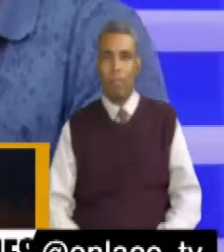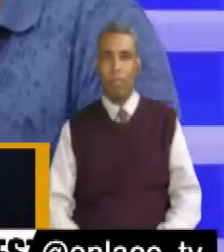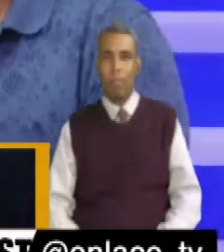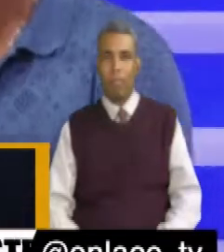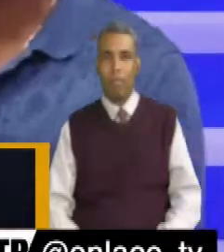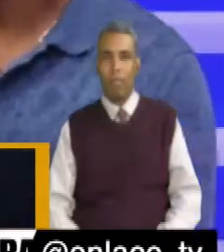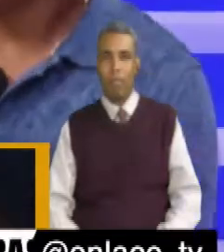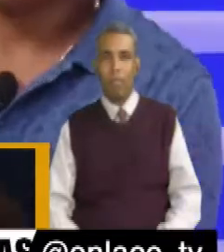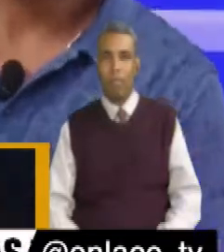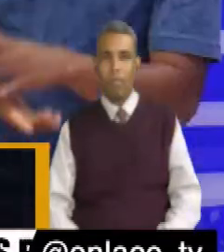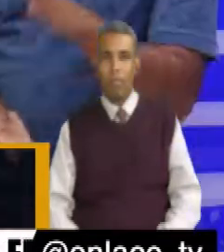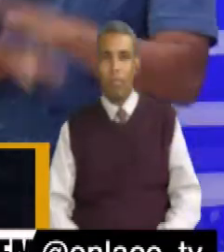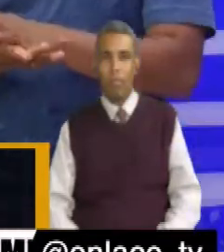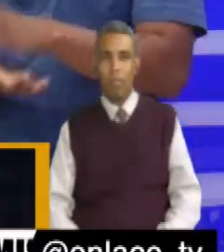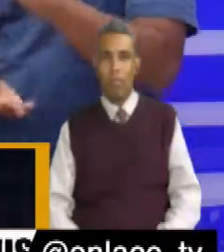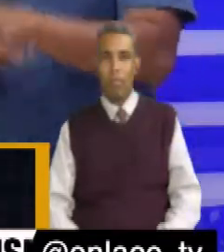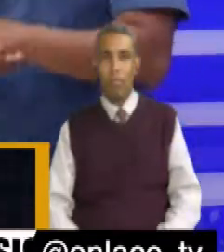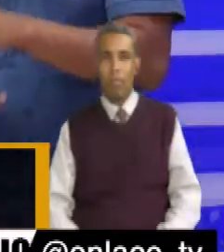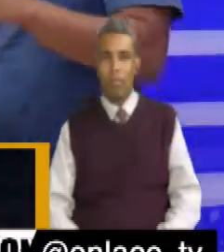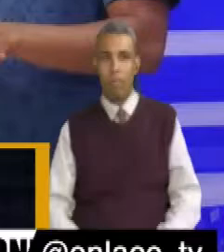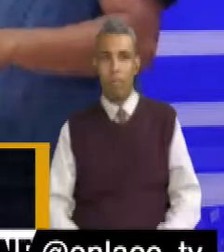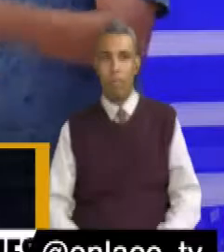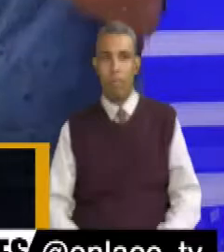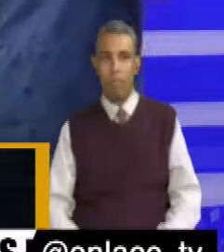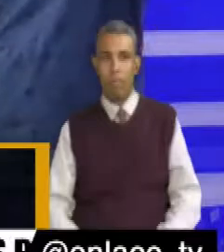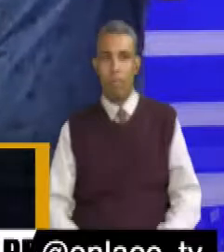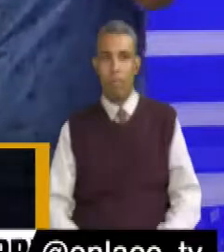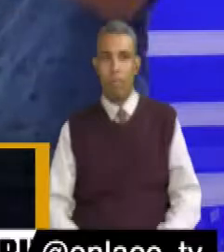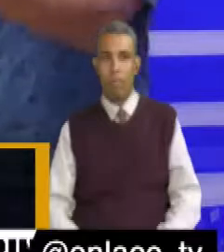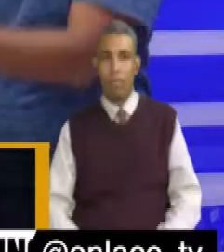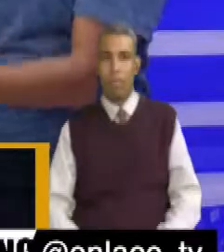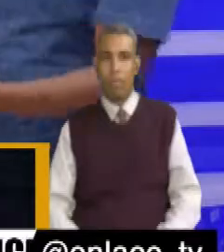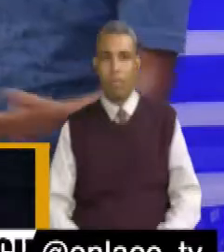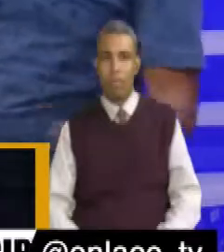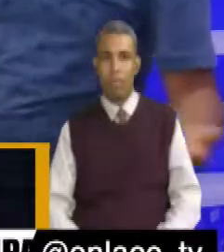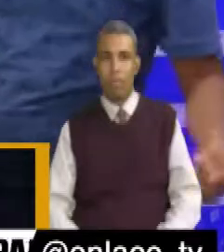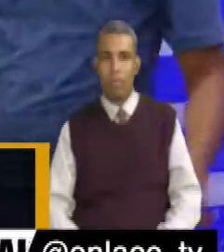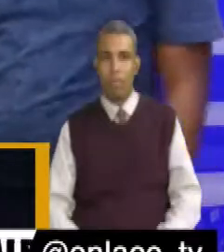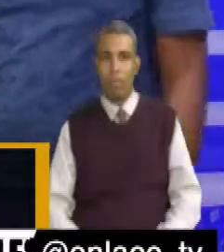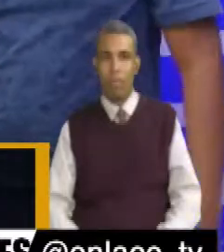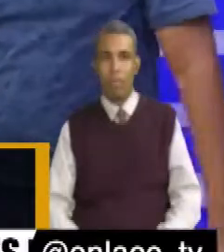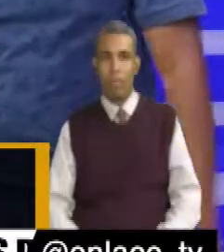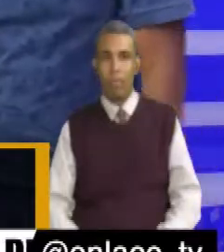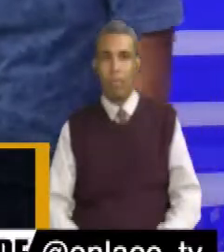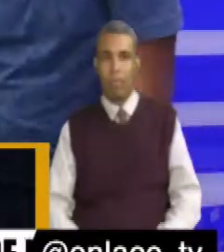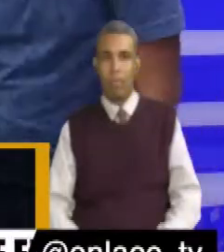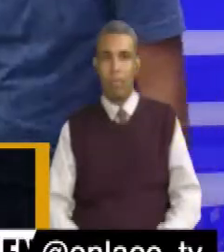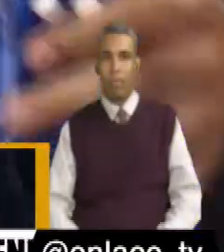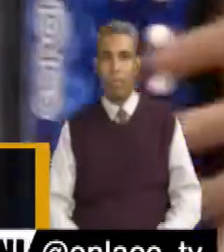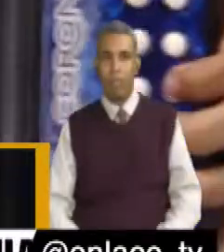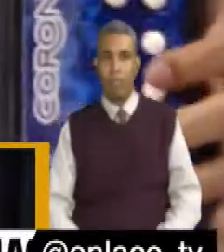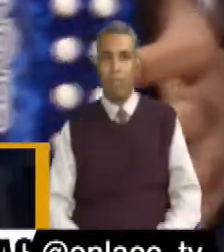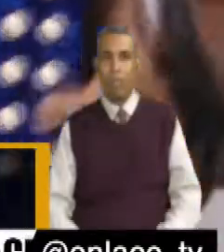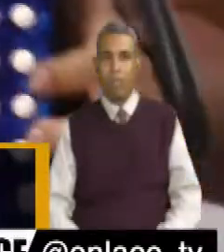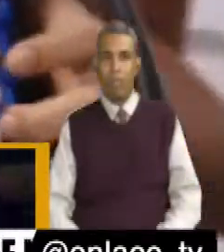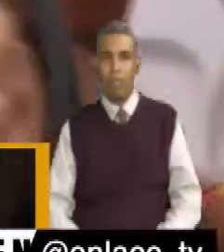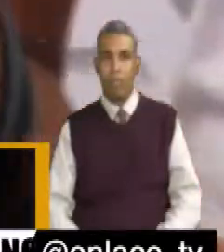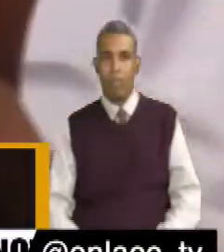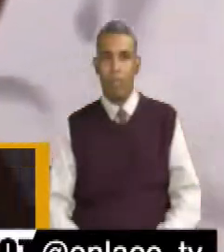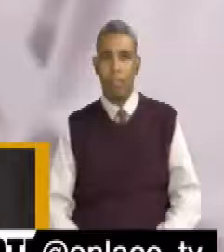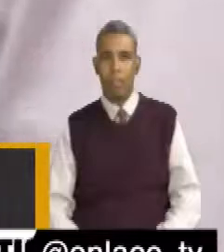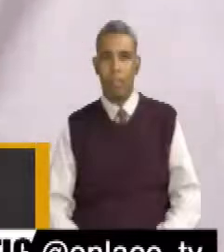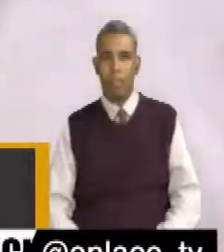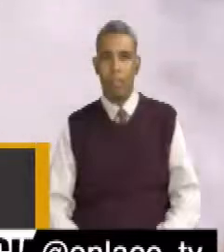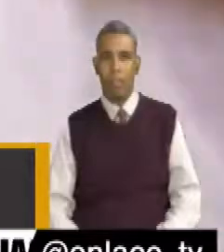sabe hacer así! ¡Tus amiguitas comentan! ¡Ay, que el temple llora, mi amor! ¡Y que has dicho que mis caricias no